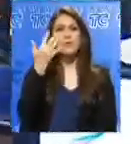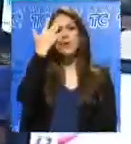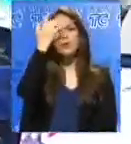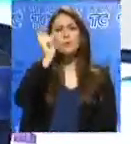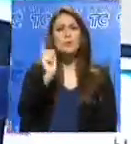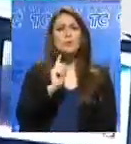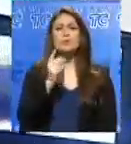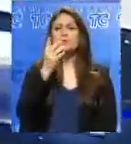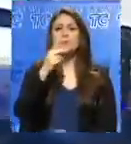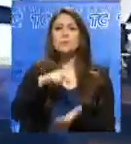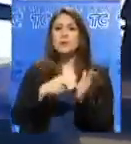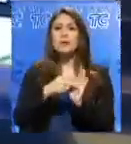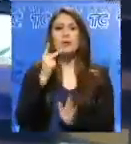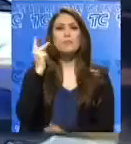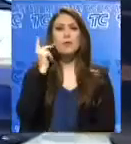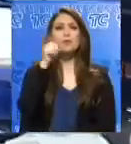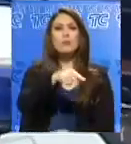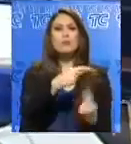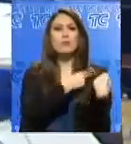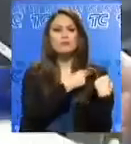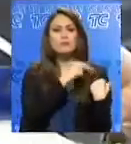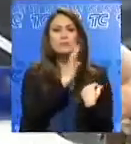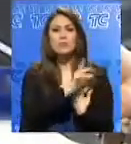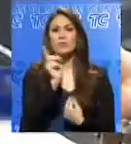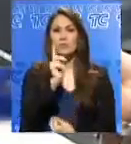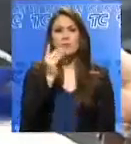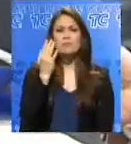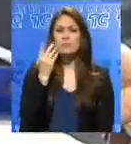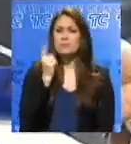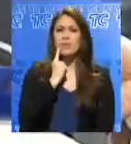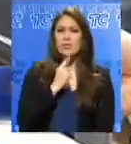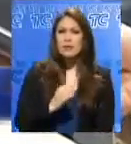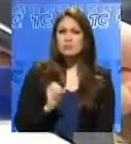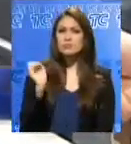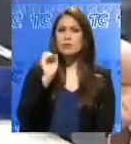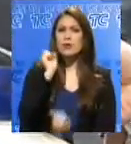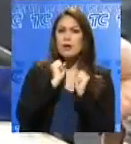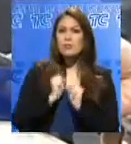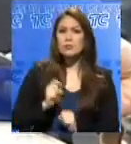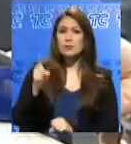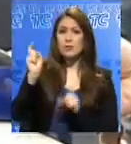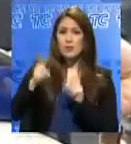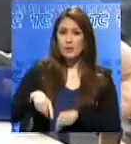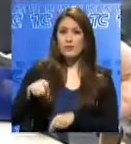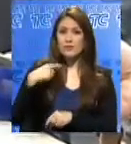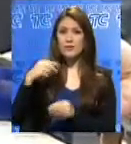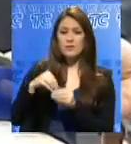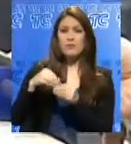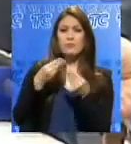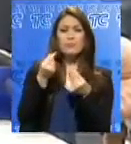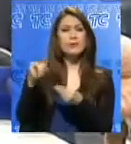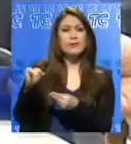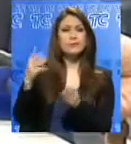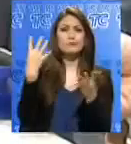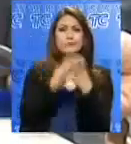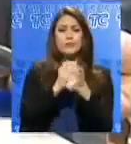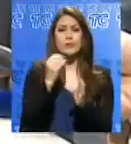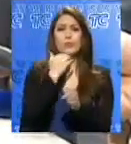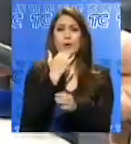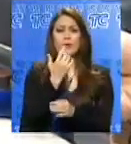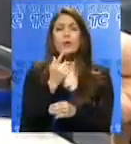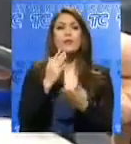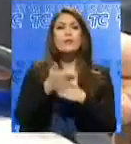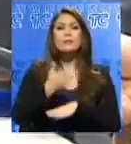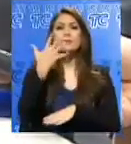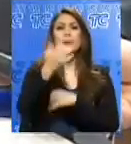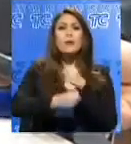coincidiendo con la calificación que hizo el asambleísta Mauro Andino. Actualmente, un juicio ordinario, por ejemplo, puede durar entre 3, 4, 5